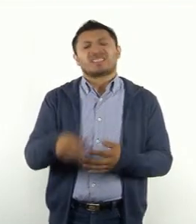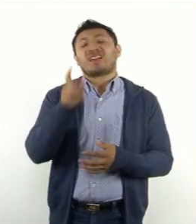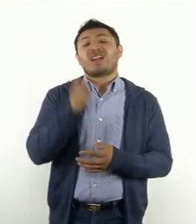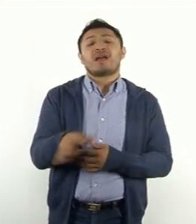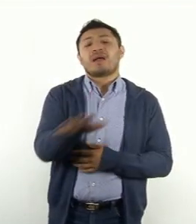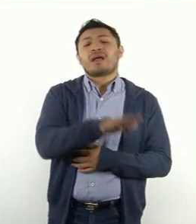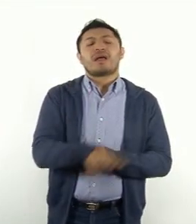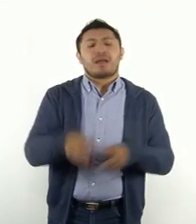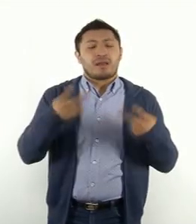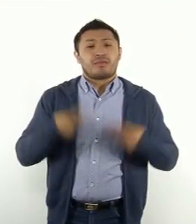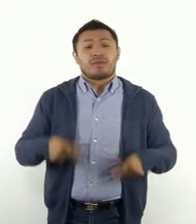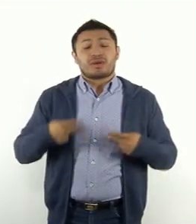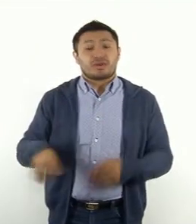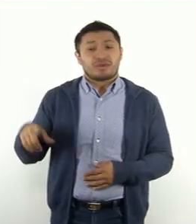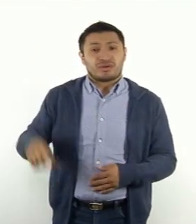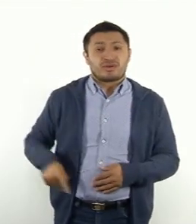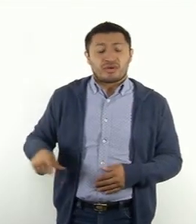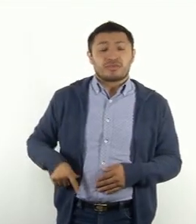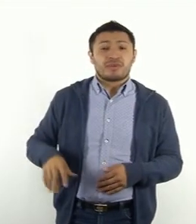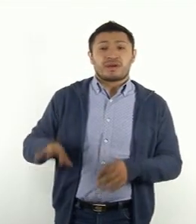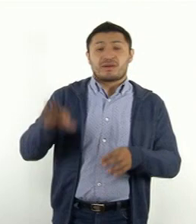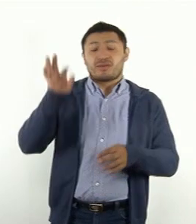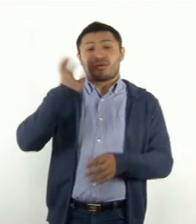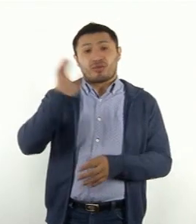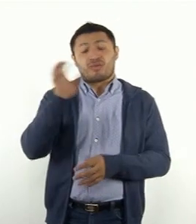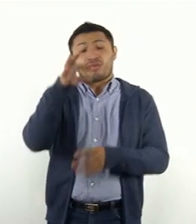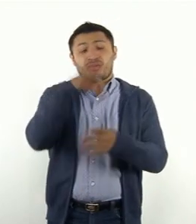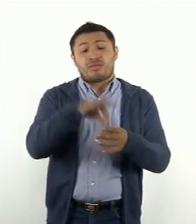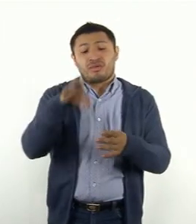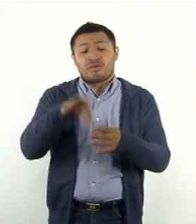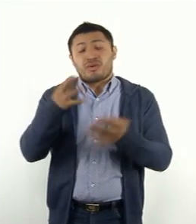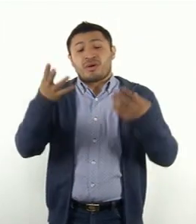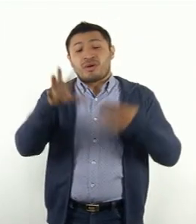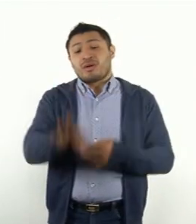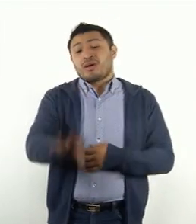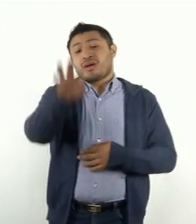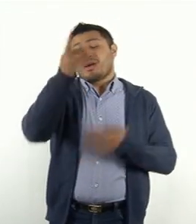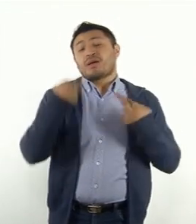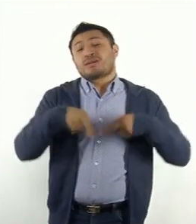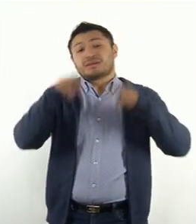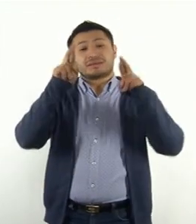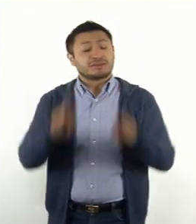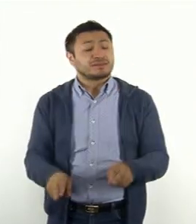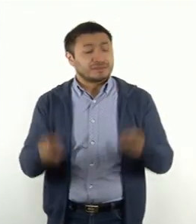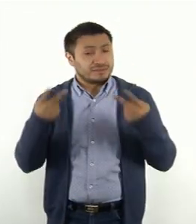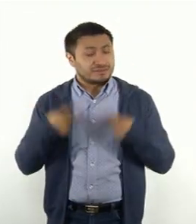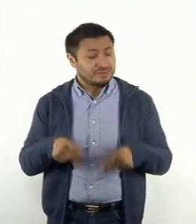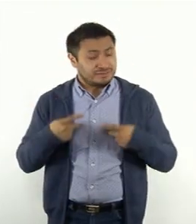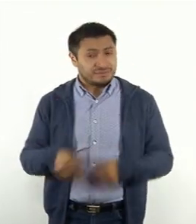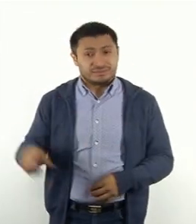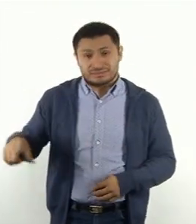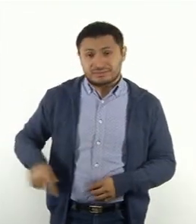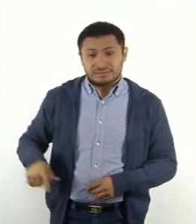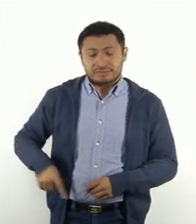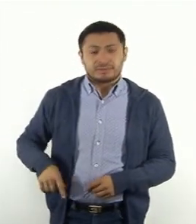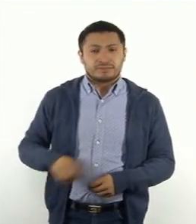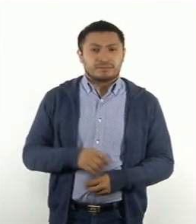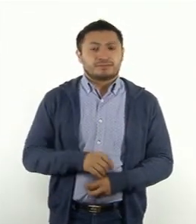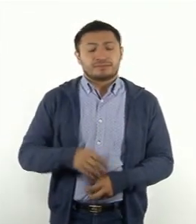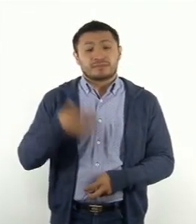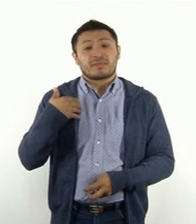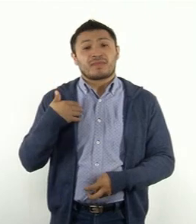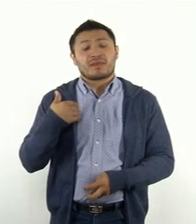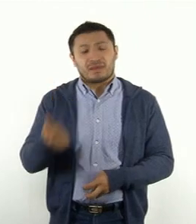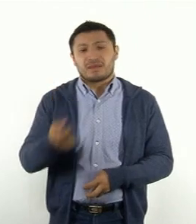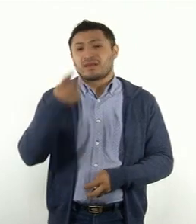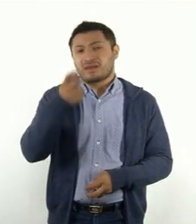de sus representantes. Sí, así es. Además de comprender lo anterior, es importante